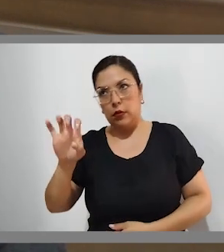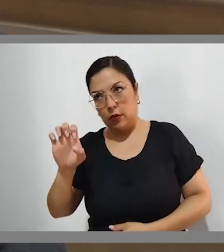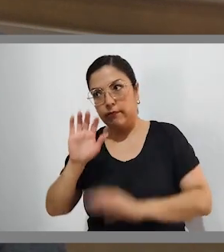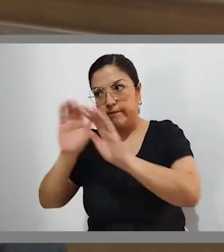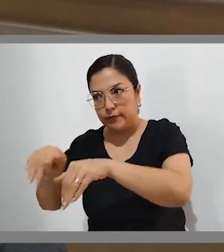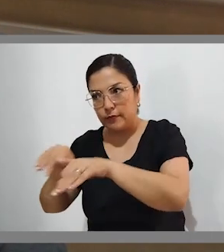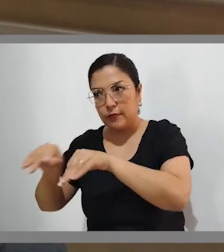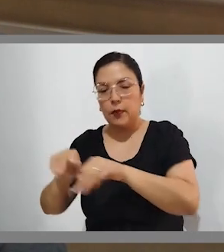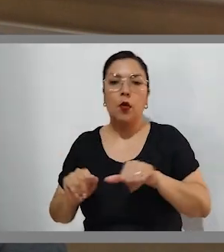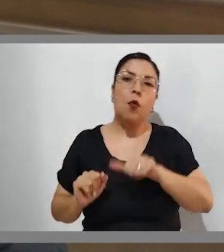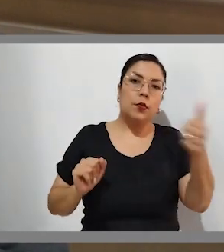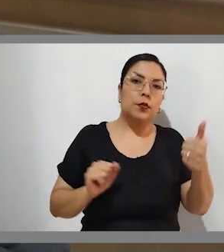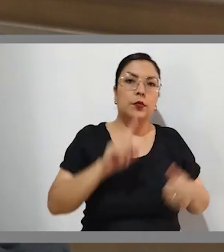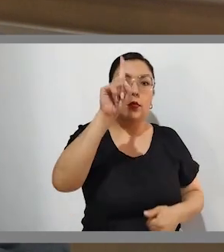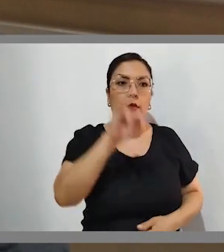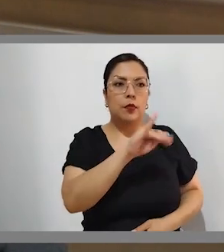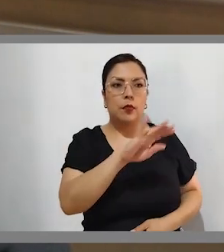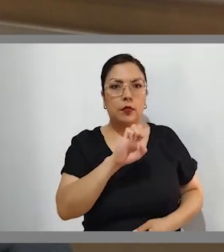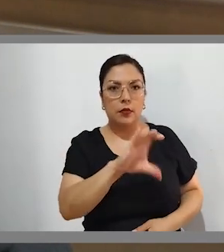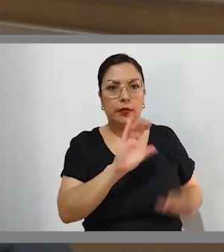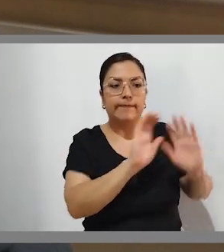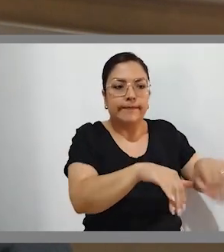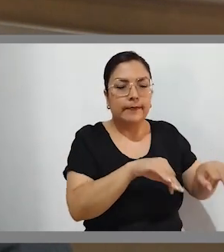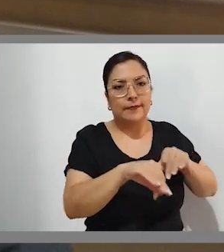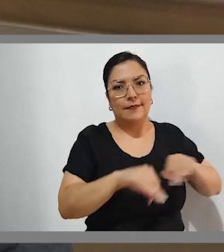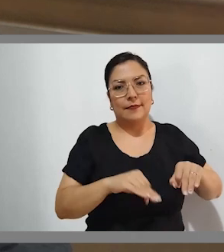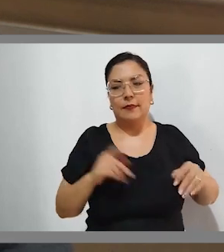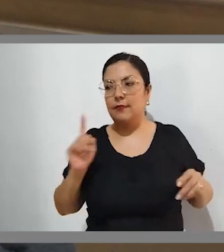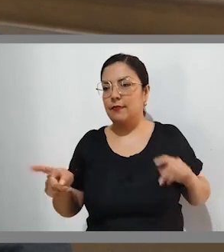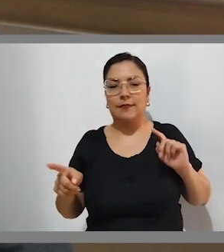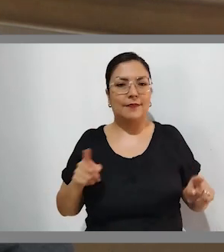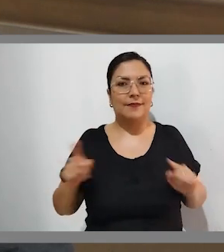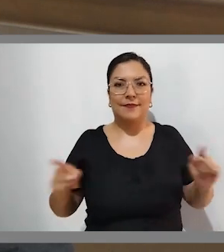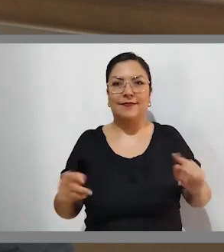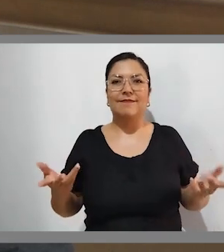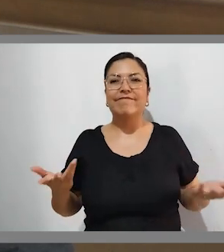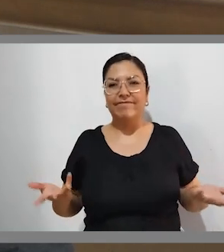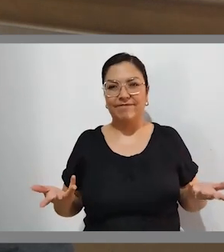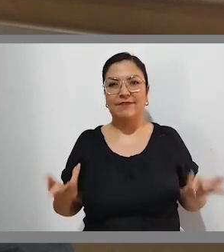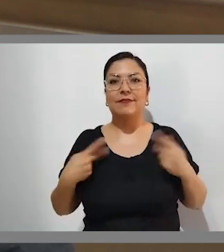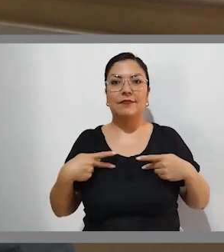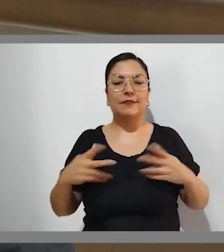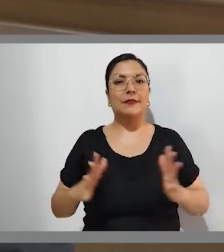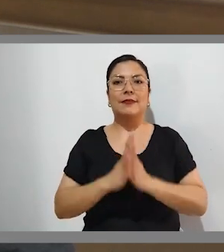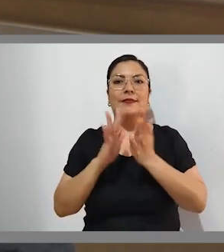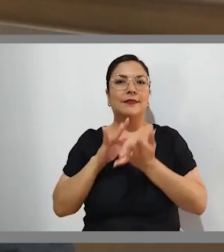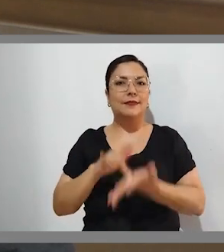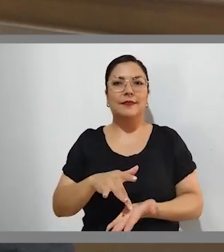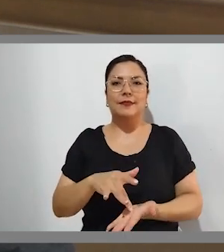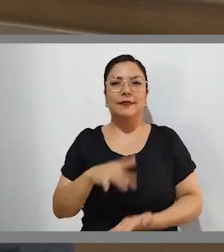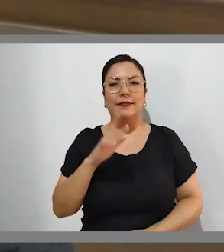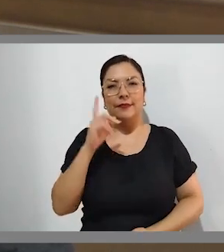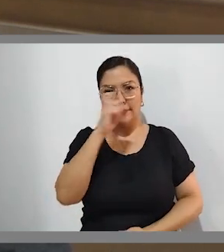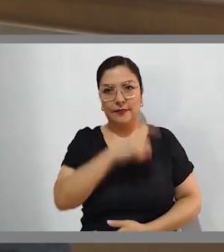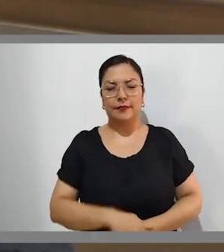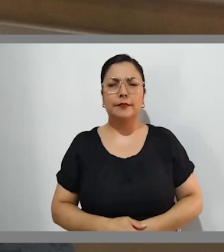a veces se tiene un tanto de complicación para poder lograr la participación de la ciudadanía. Sin embargo, hasta